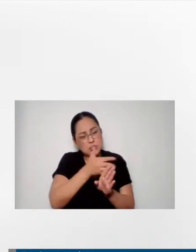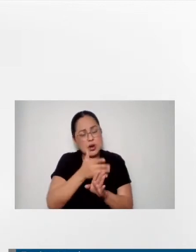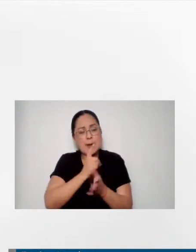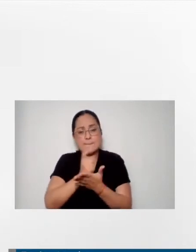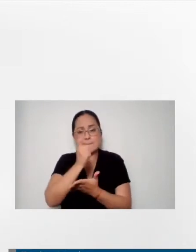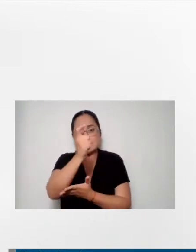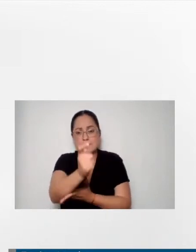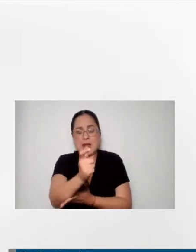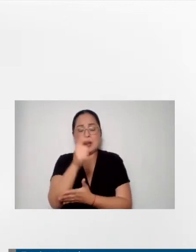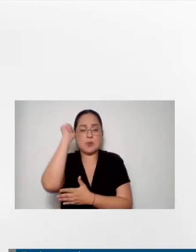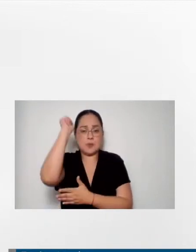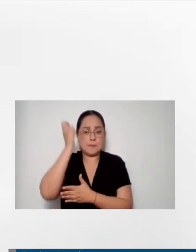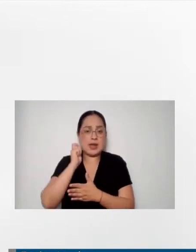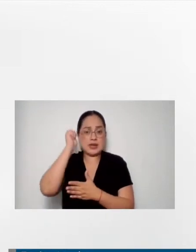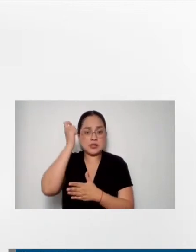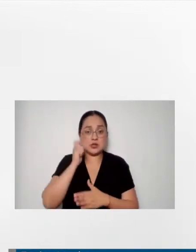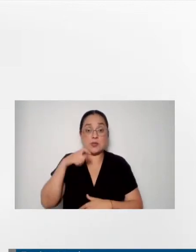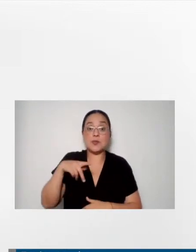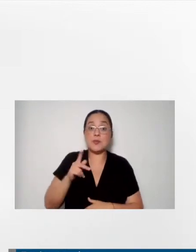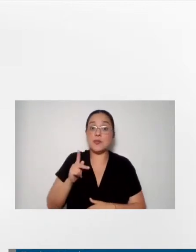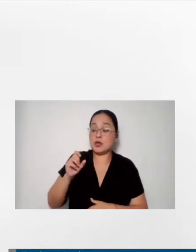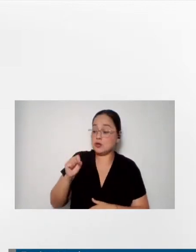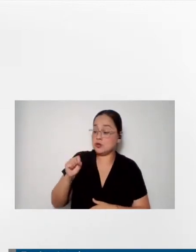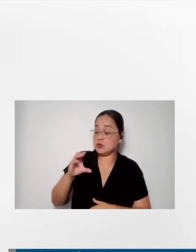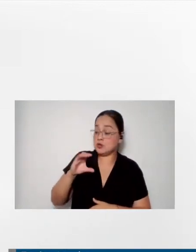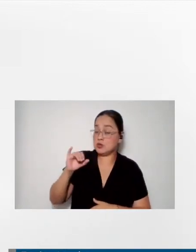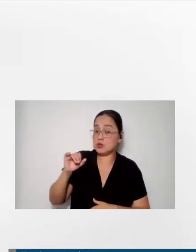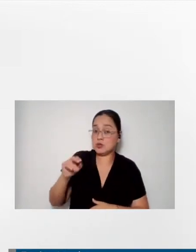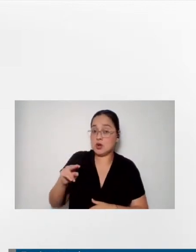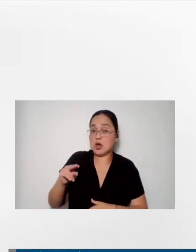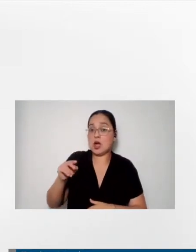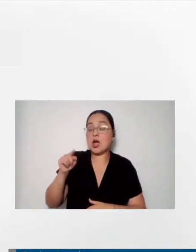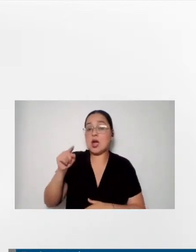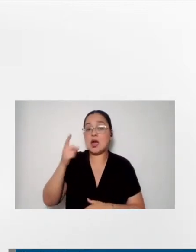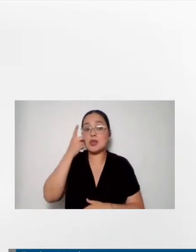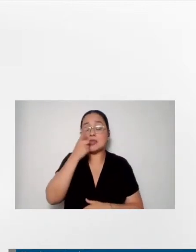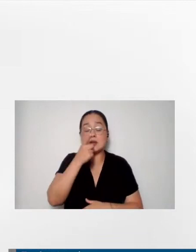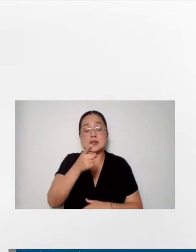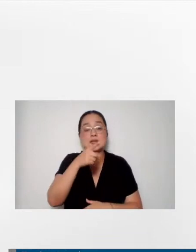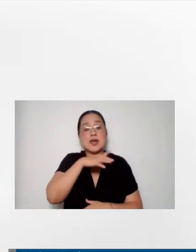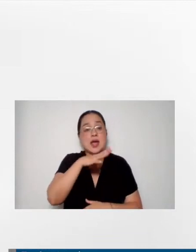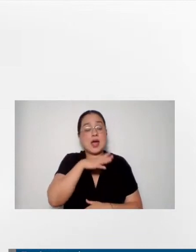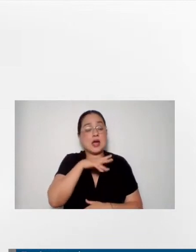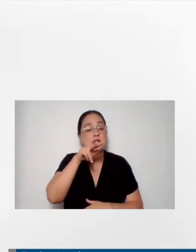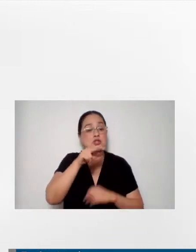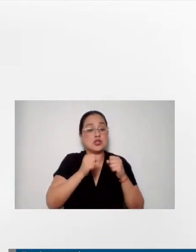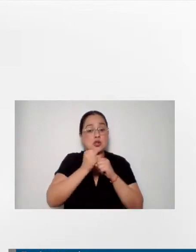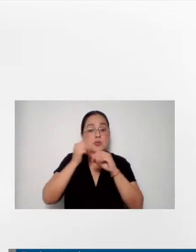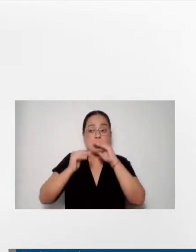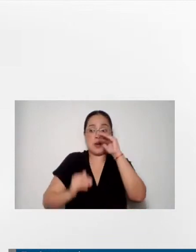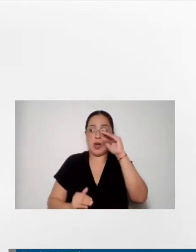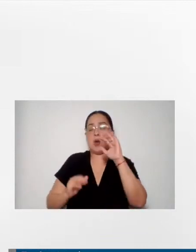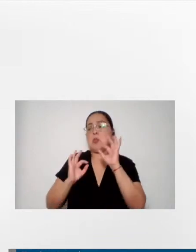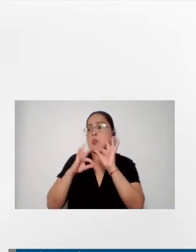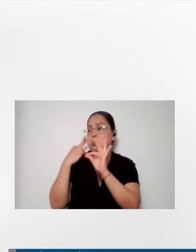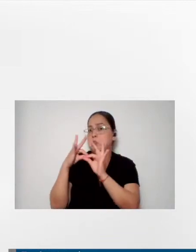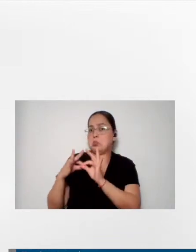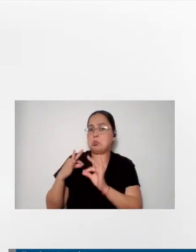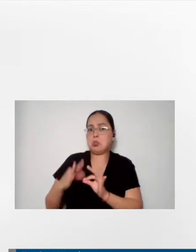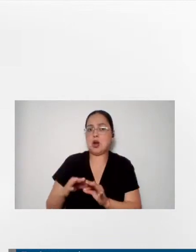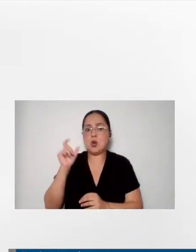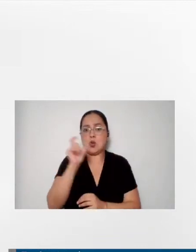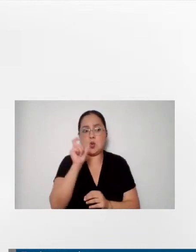decía antes, la Corte usa este criterio que había determinado con menores de edad respecto que la obligación de dar alimentos inicia